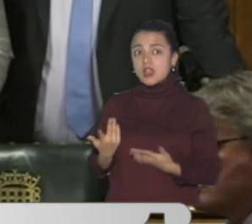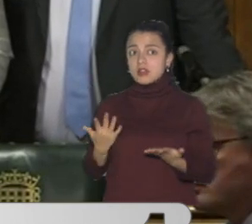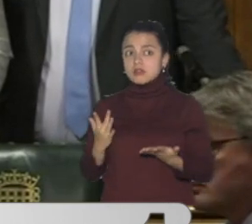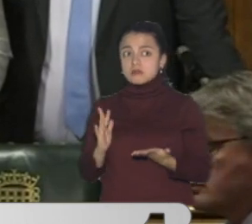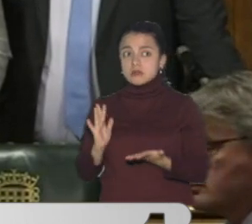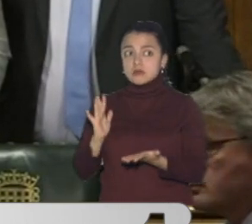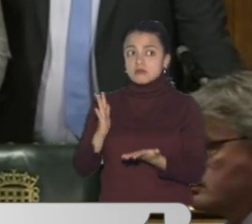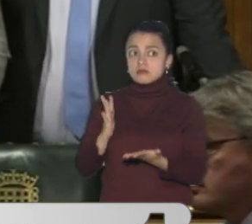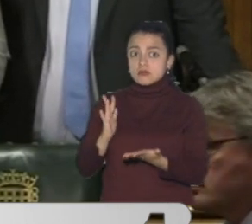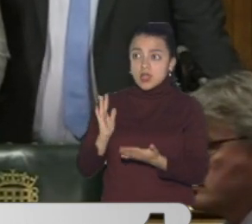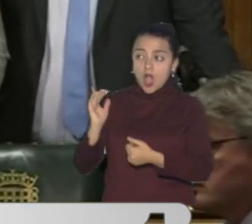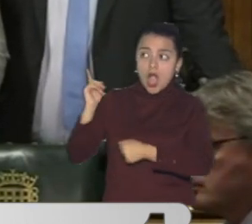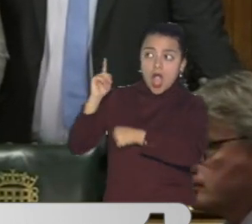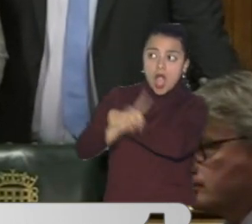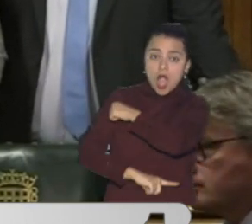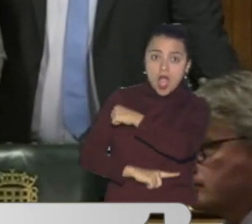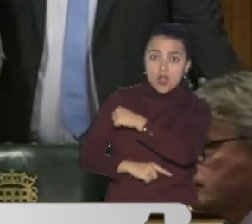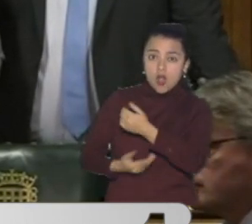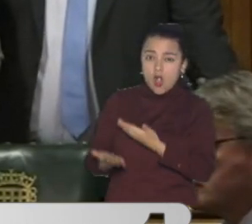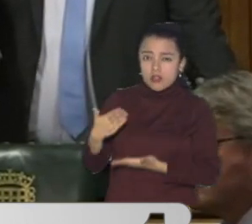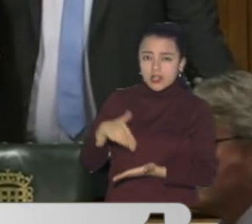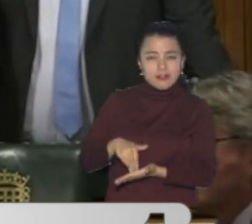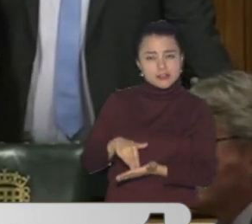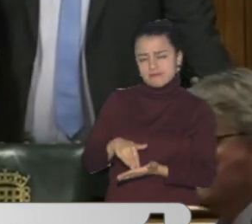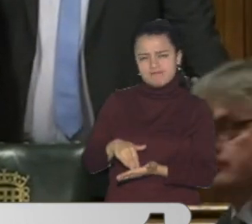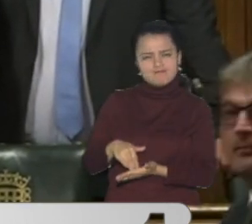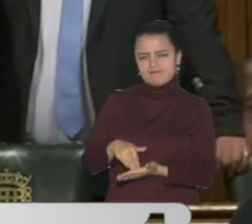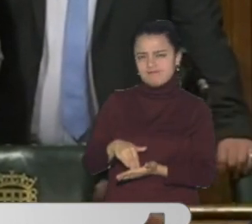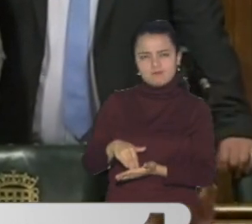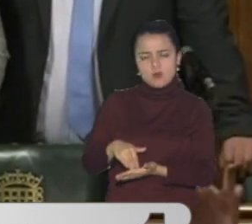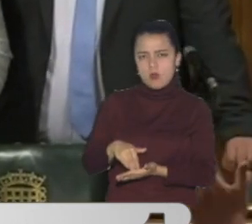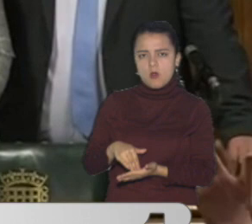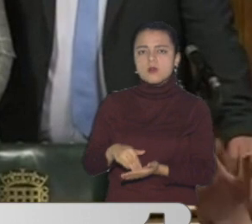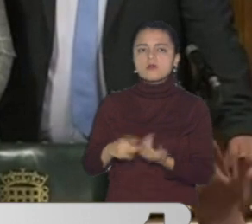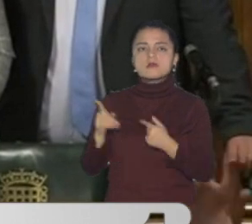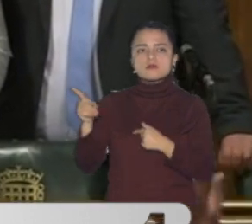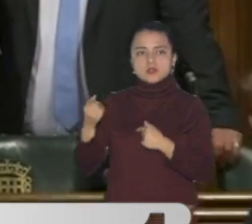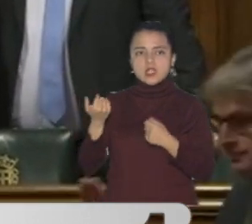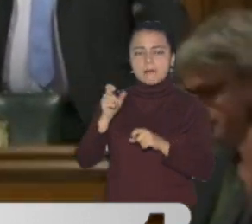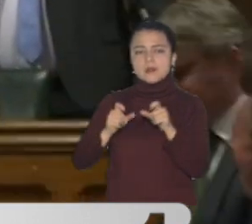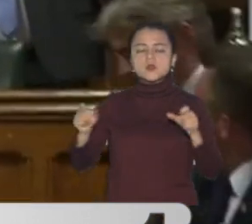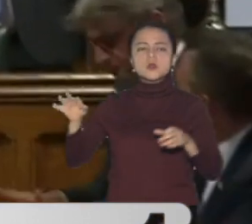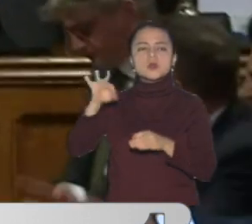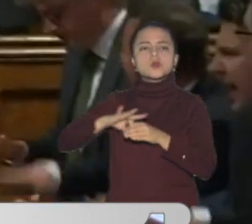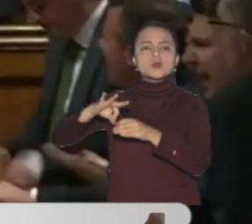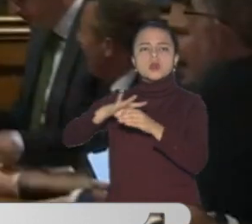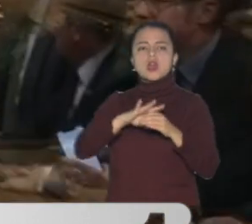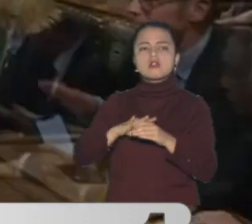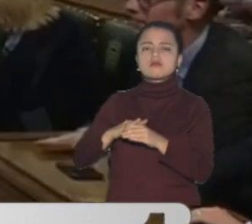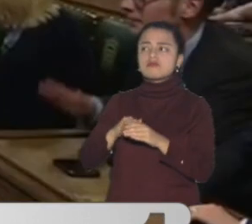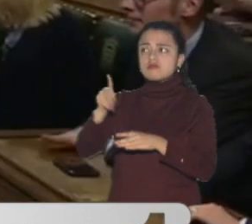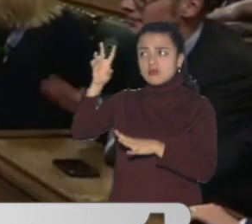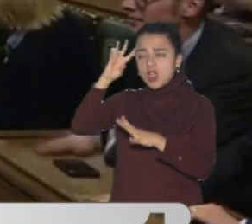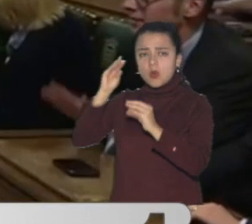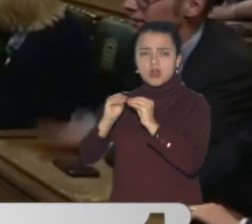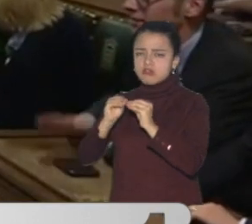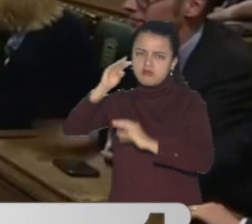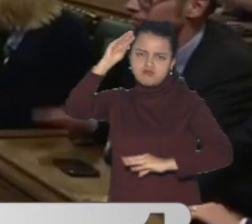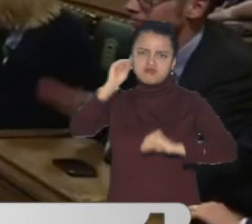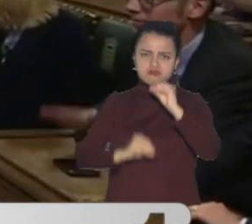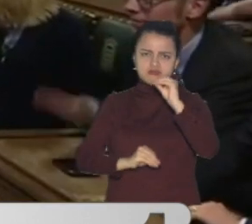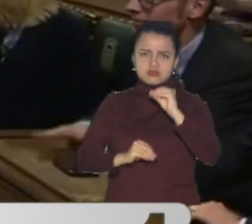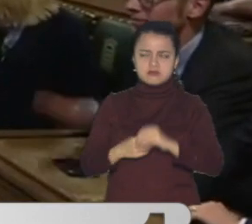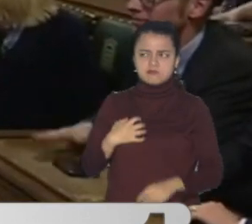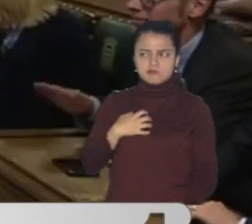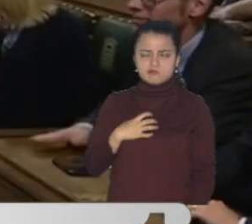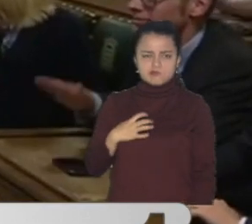otro voto de confianza interno durante el año, más del 40% de sus diputados votaron en su contra, lo que refleja la magnitud del